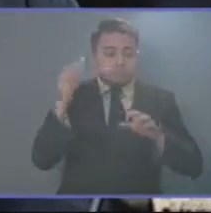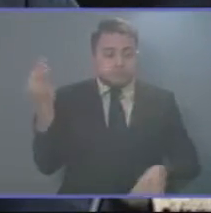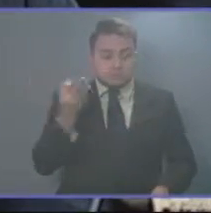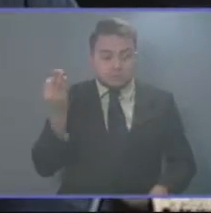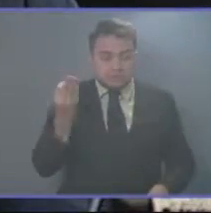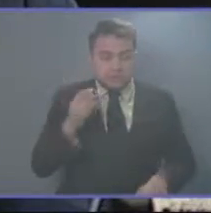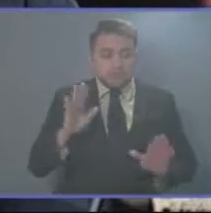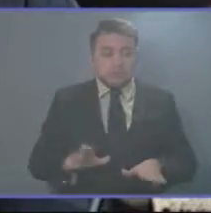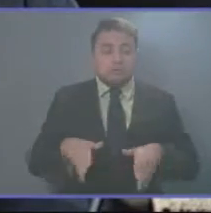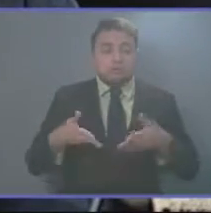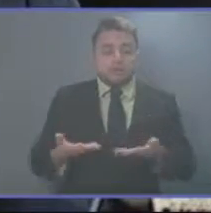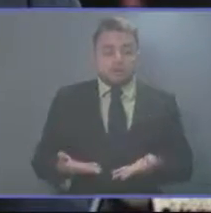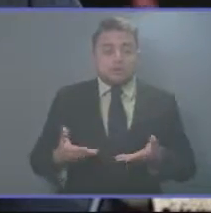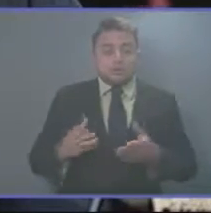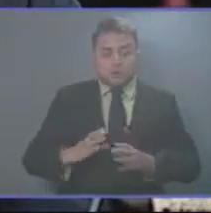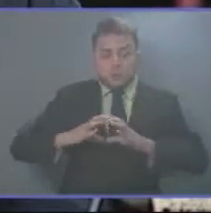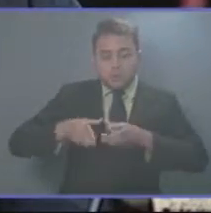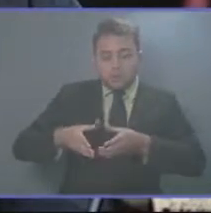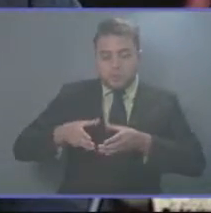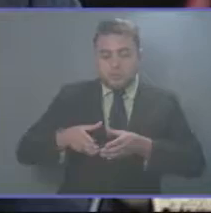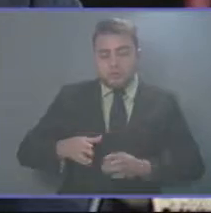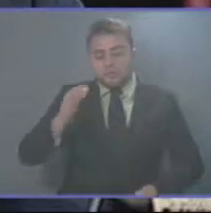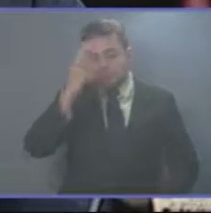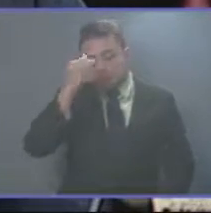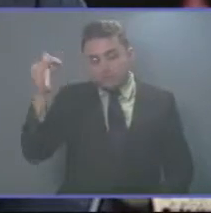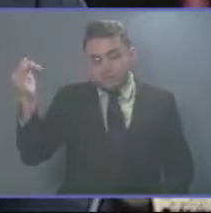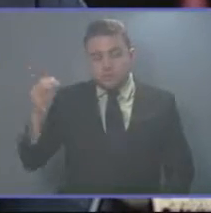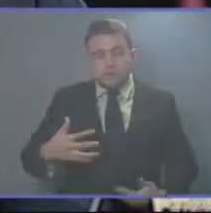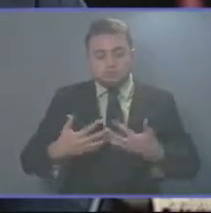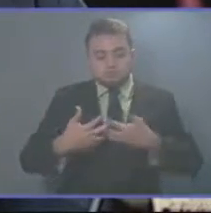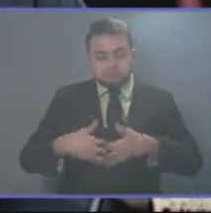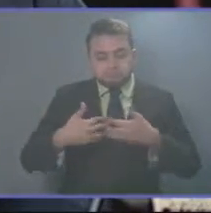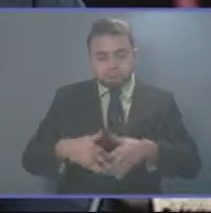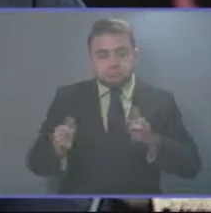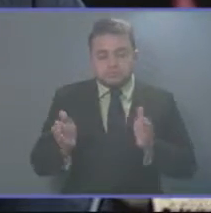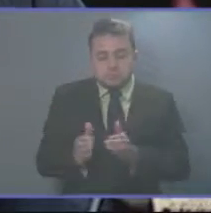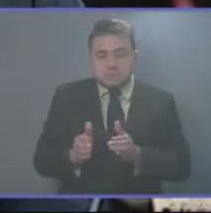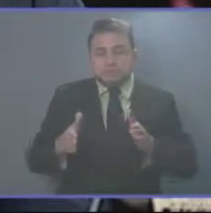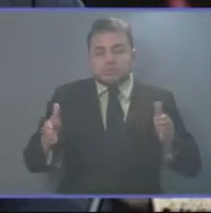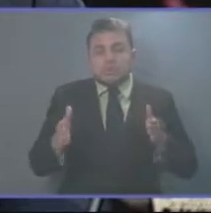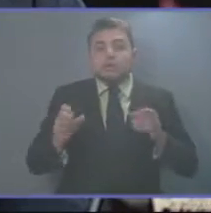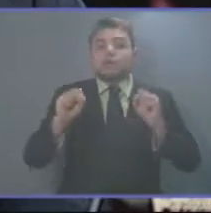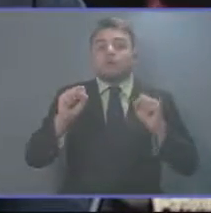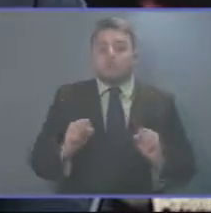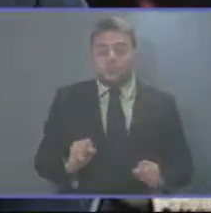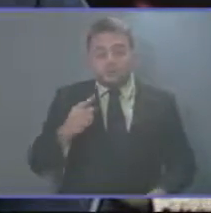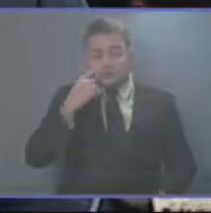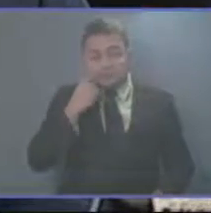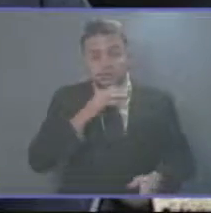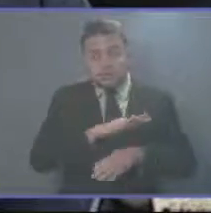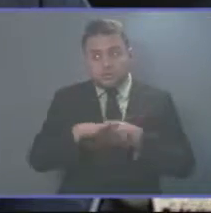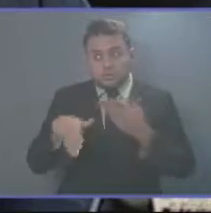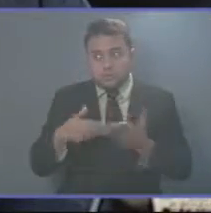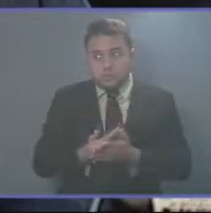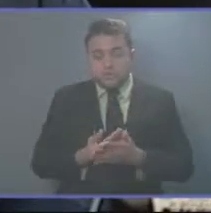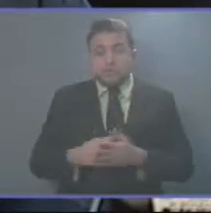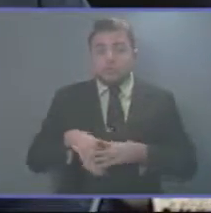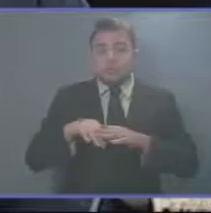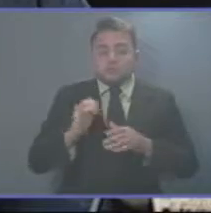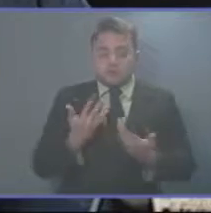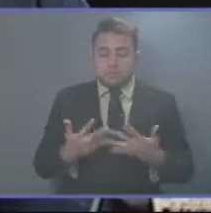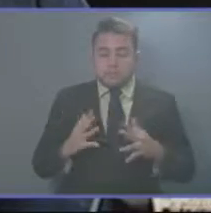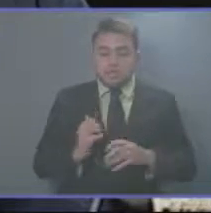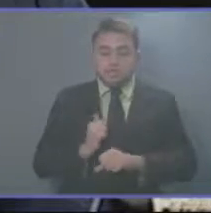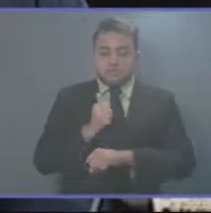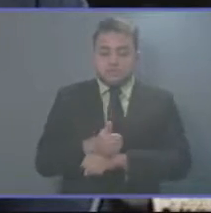Comisión Nacional de la Micro y Pequeña Empresa, CONAMIPE, debiendo observarse en todo caso lo establecido en la Ley de